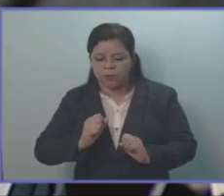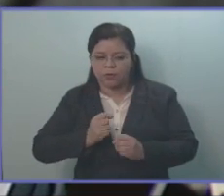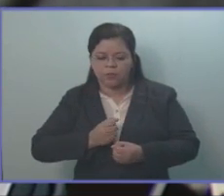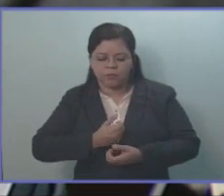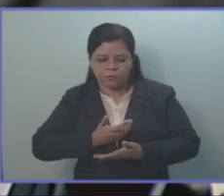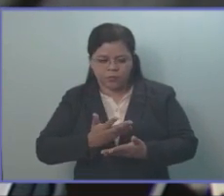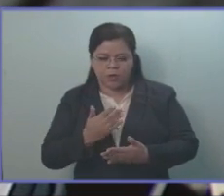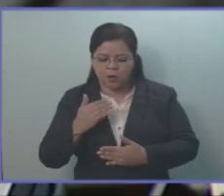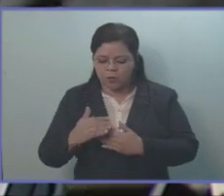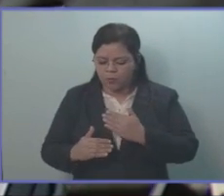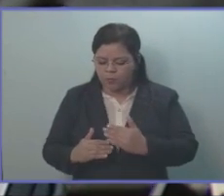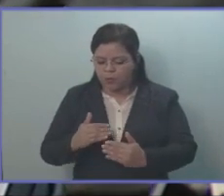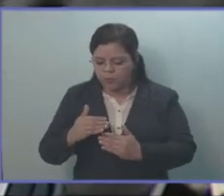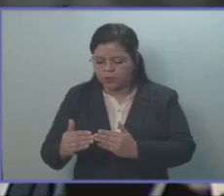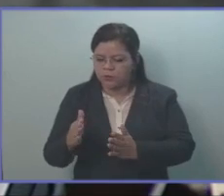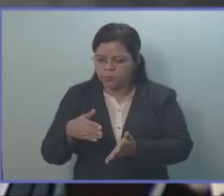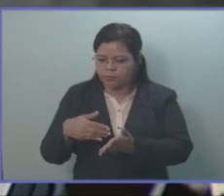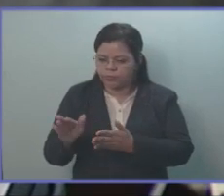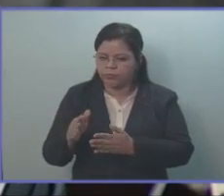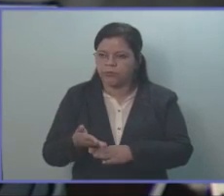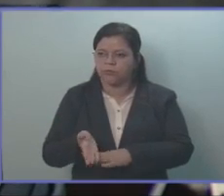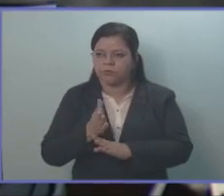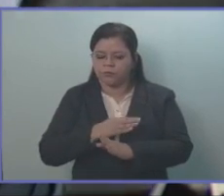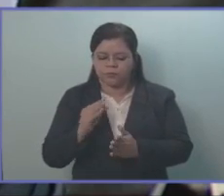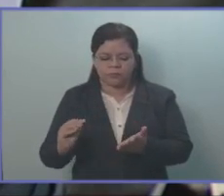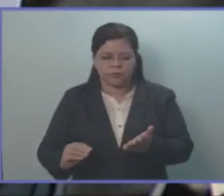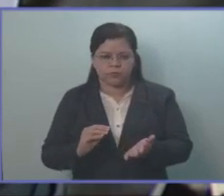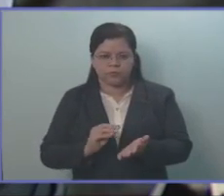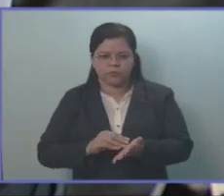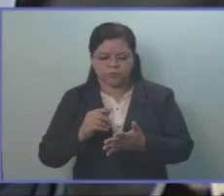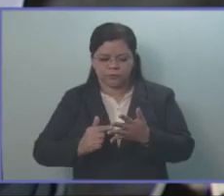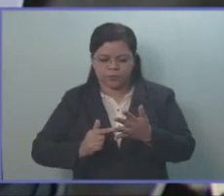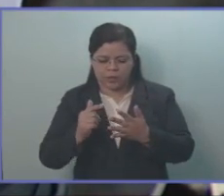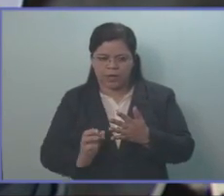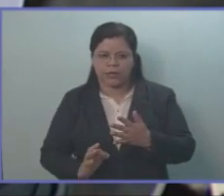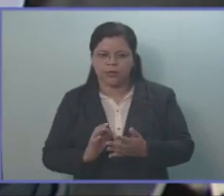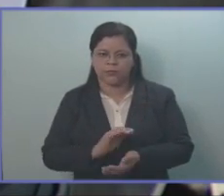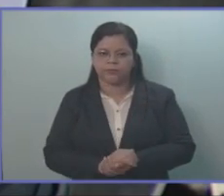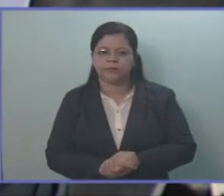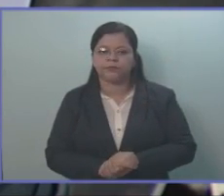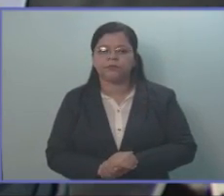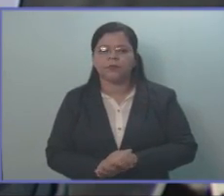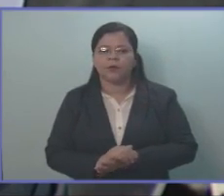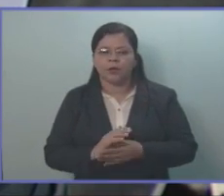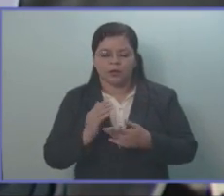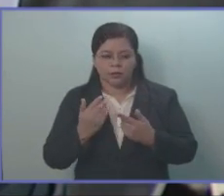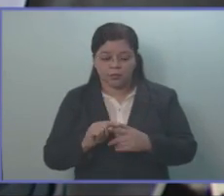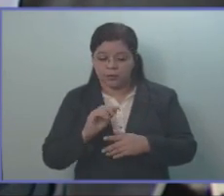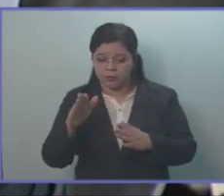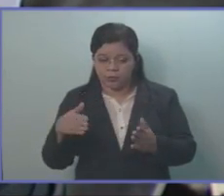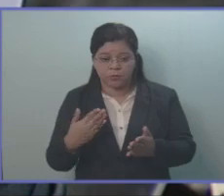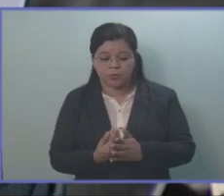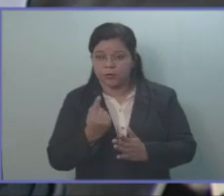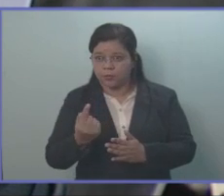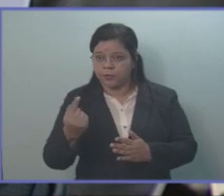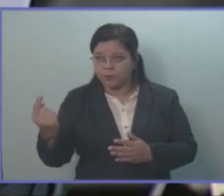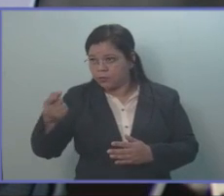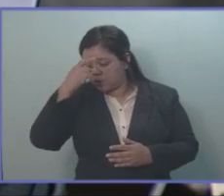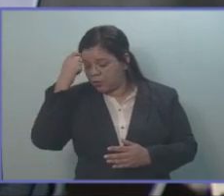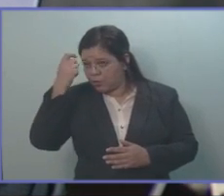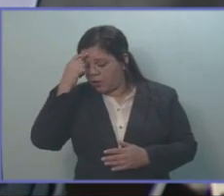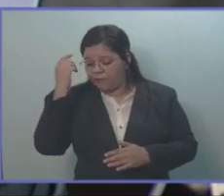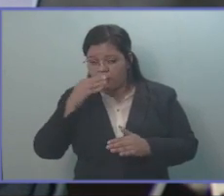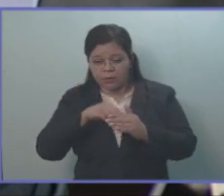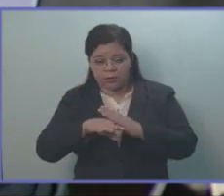debido proceso de destitución previsto en la ley penitenciaria de los funcionarios y empleados